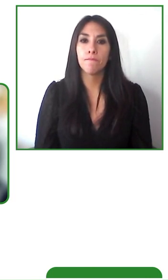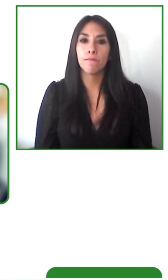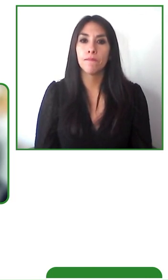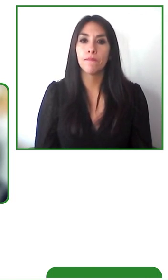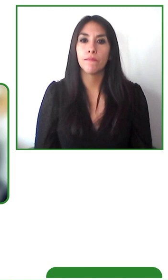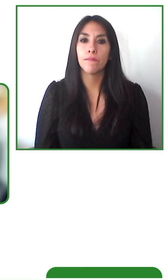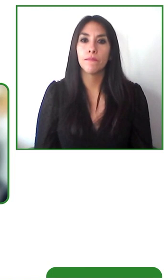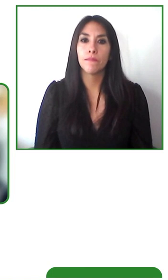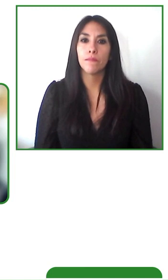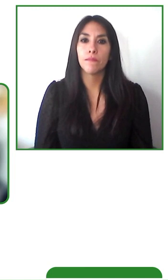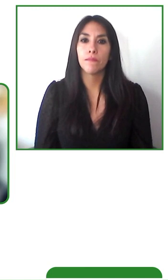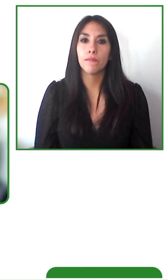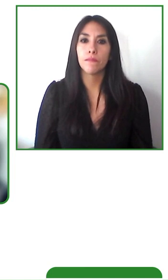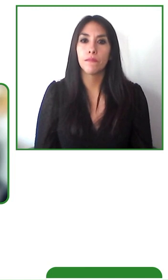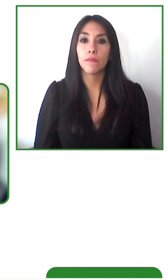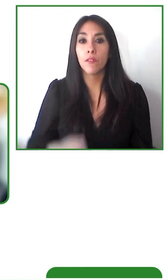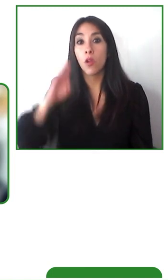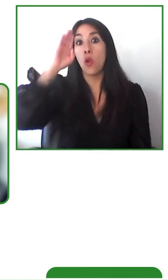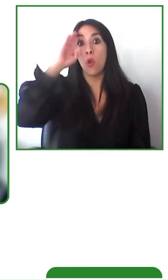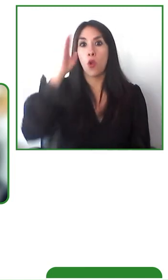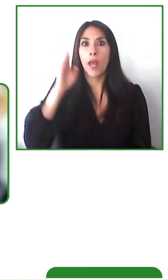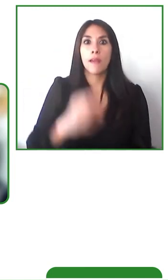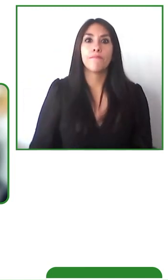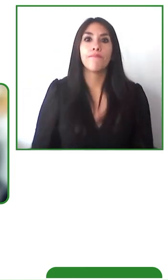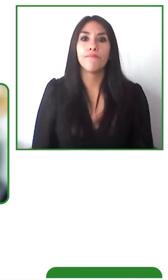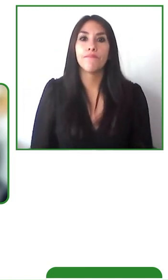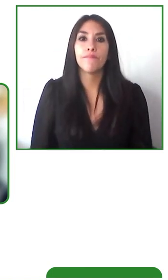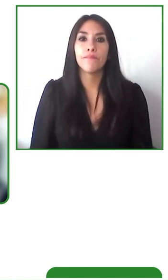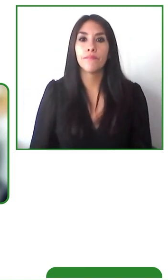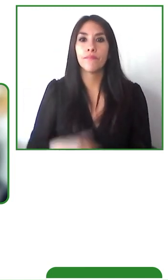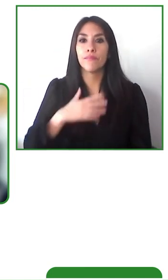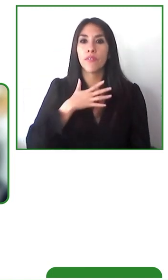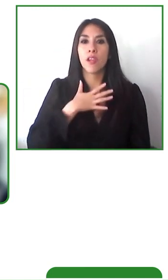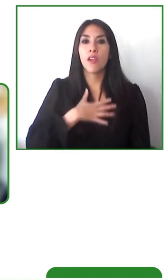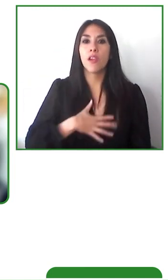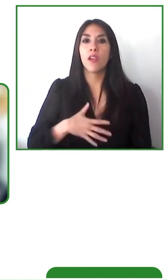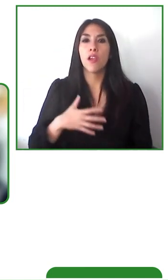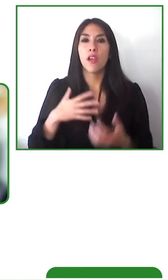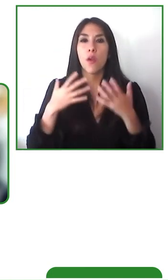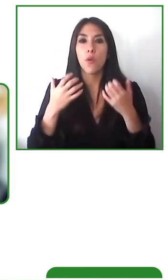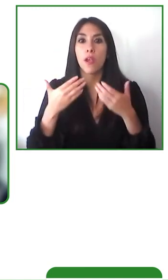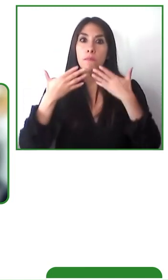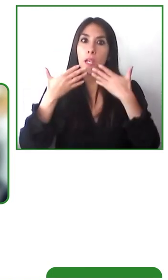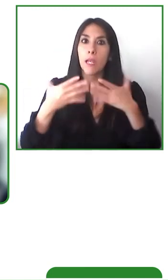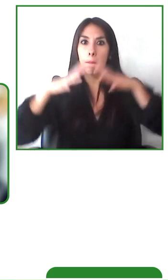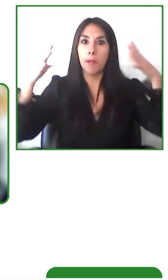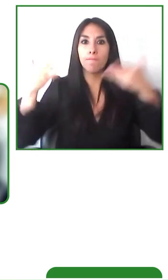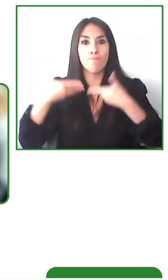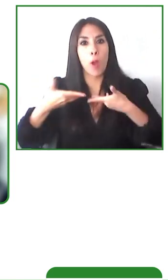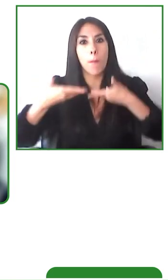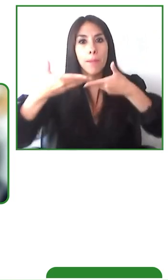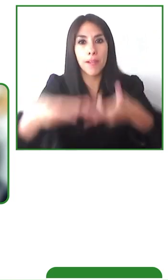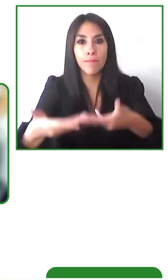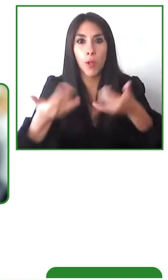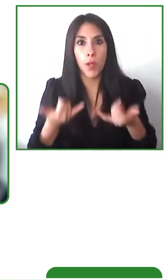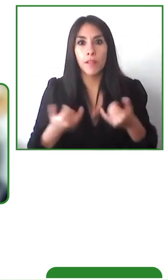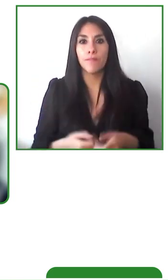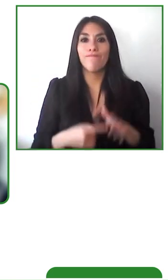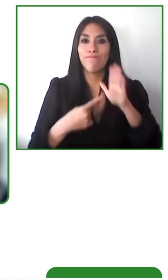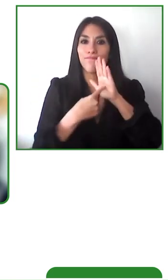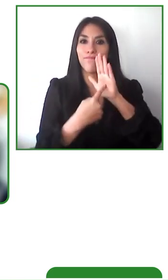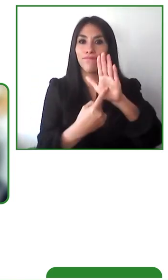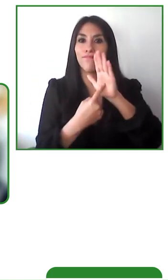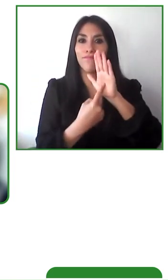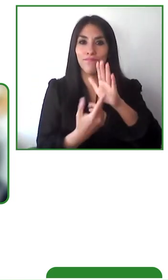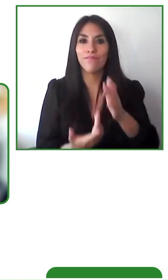Hola, quiero darles las gracias por invitarnos hoy a presentar. Y Thomas Tin está